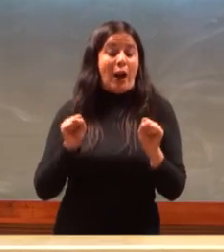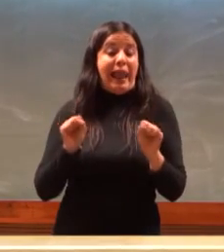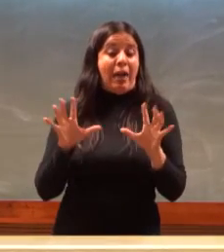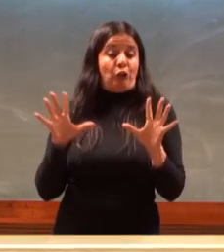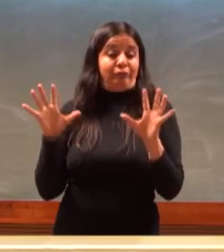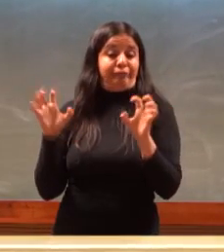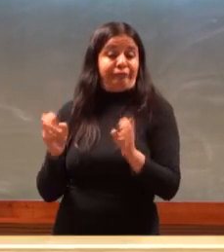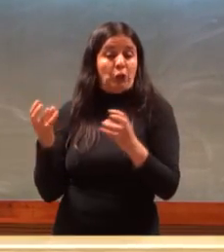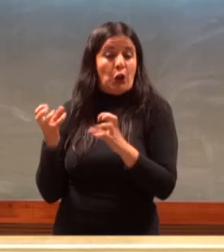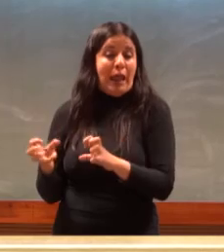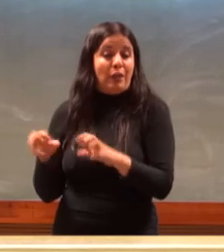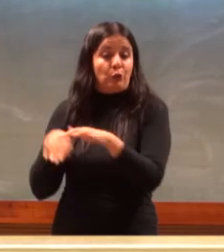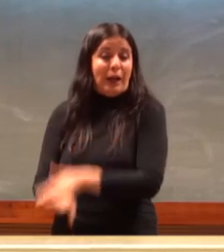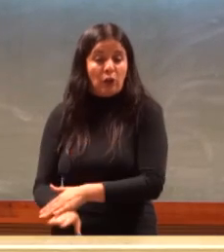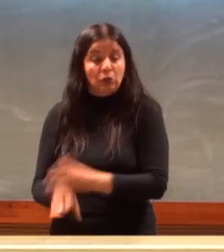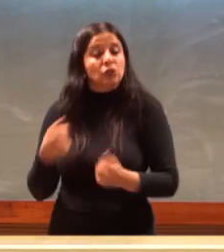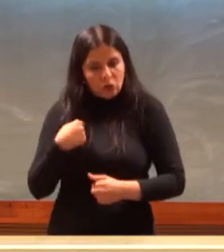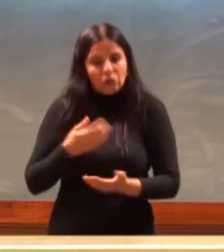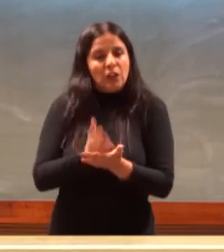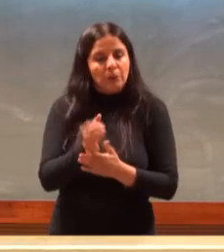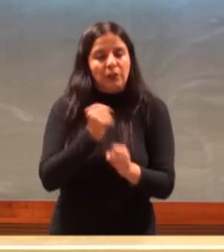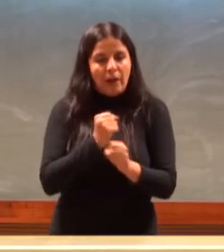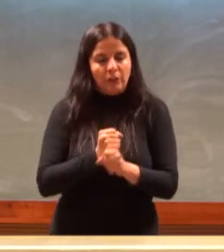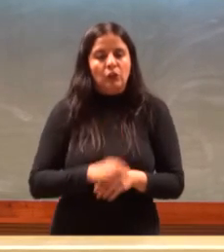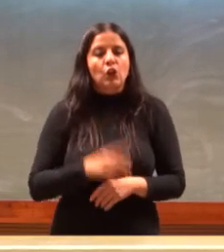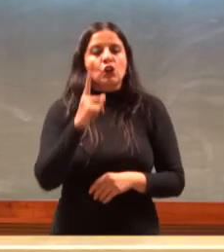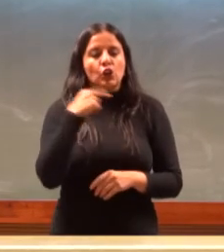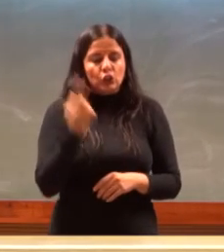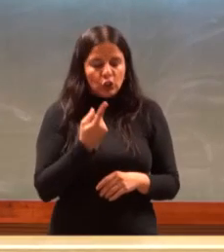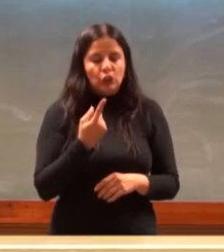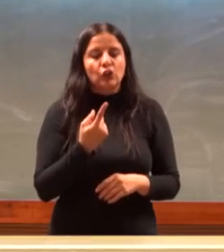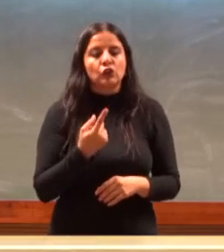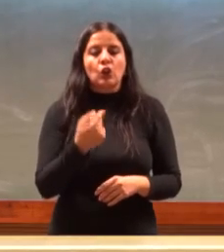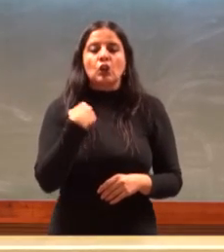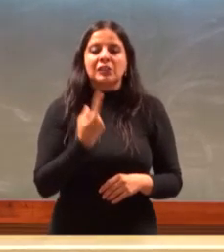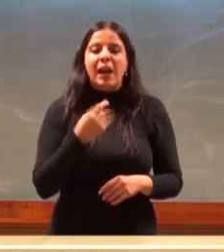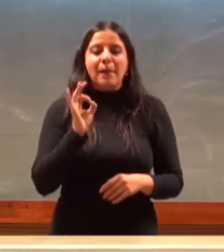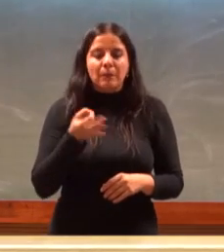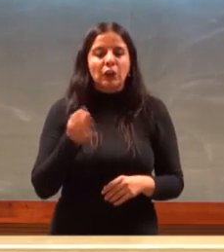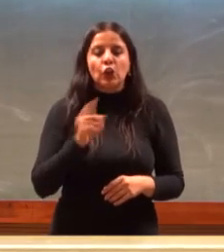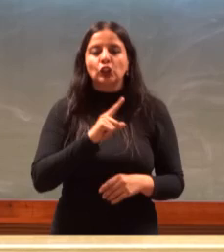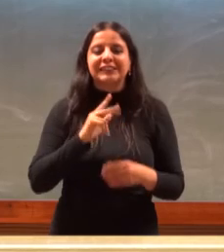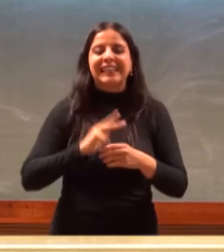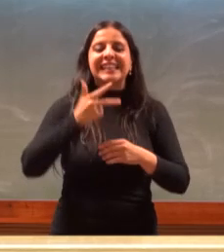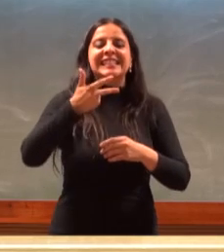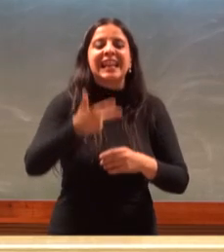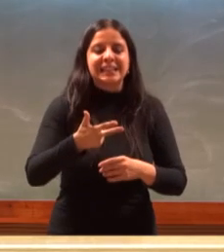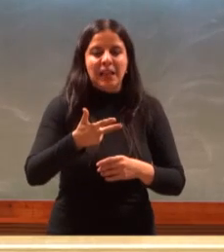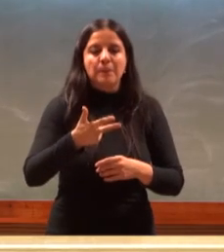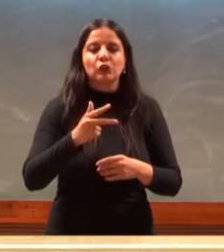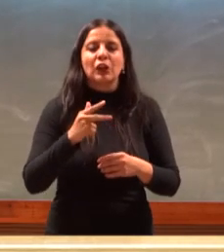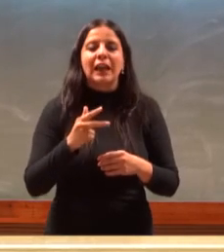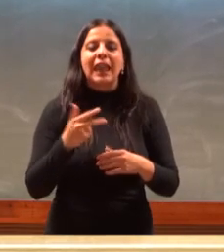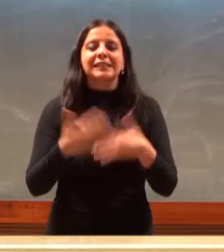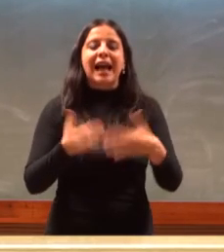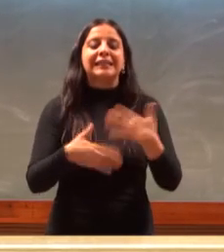trabajo porque somos una facultad que reconoce que no terciariza las actividades de servicios generales y de mantenimiento Y